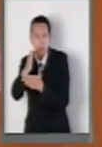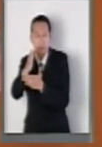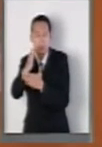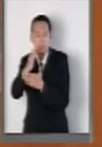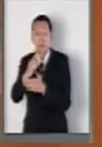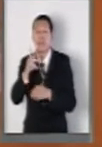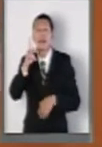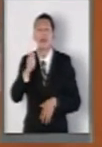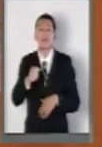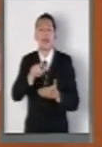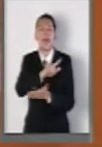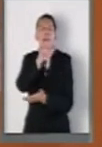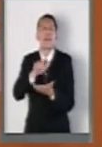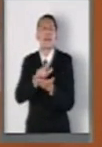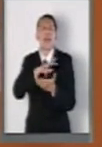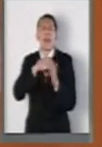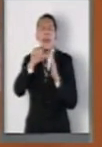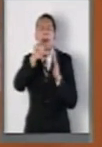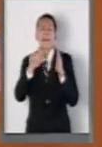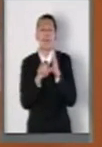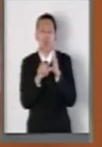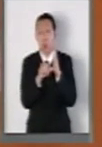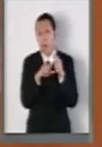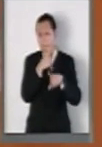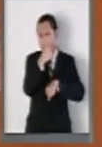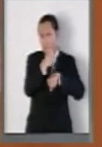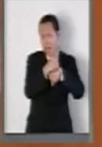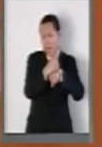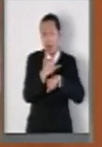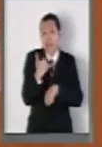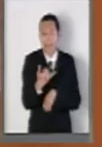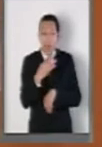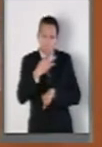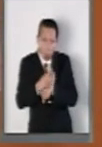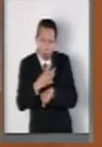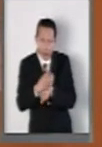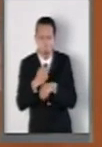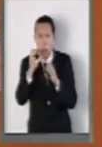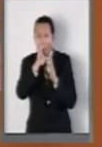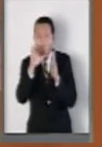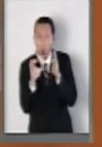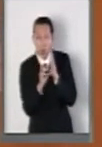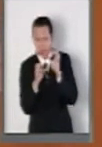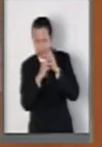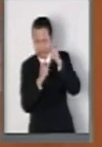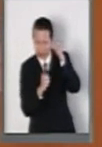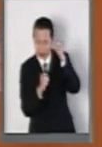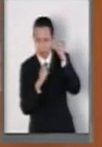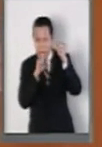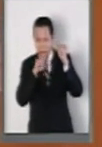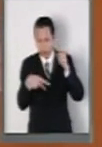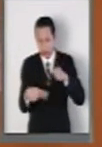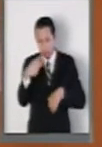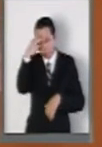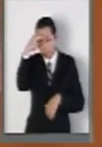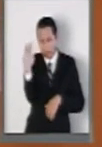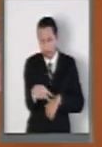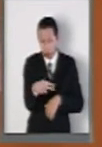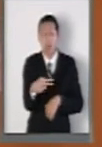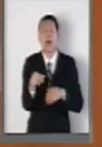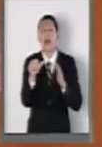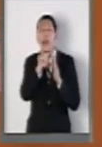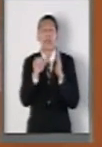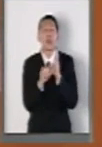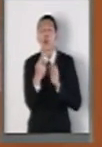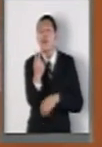marco normativo que integran los artículos primero y cuarto de la Constitución Política de los Estados Unidos Mexicanos, así como los artículos